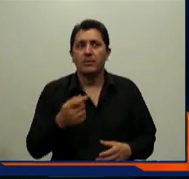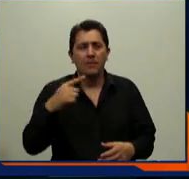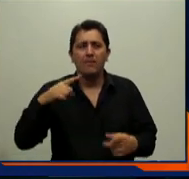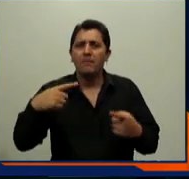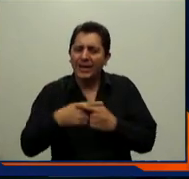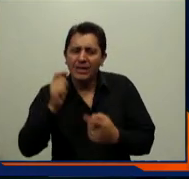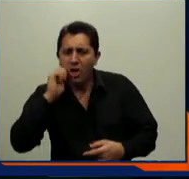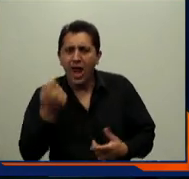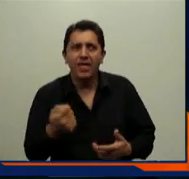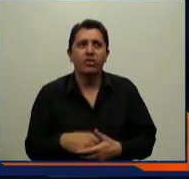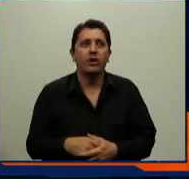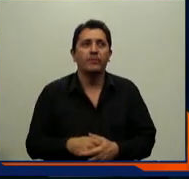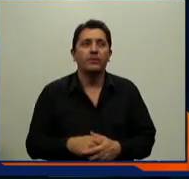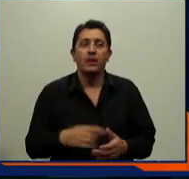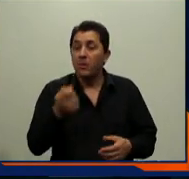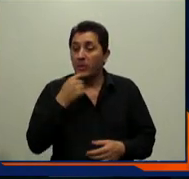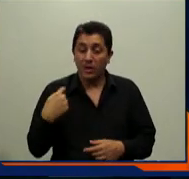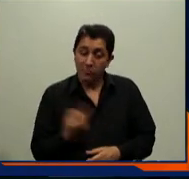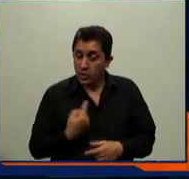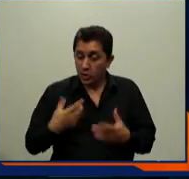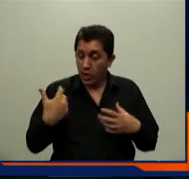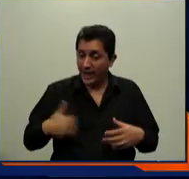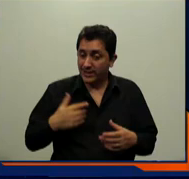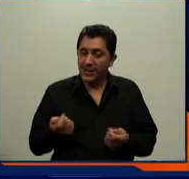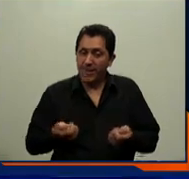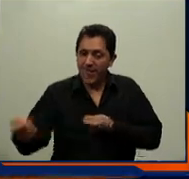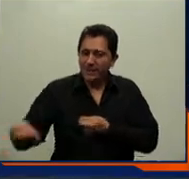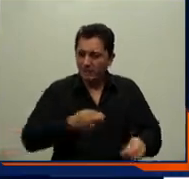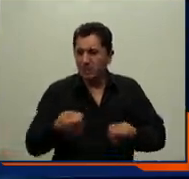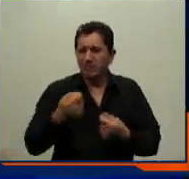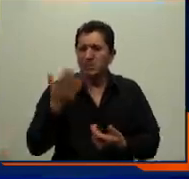jugamos como veníamos jugando, a los pases como veníamos haciendo, creo que nos va a ir muy bien.